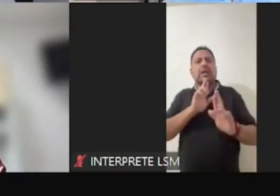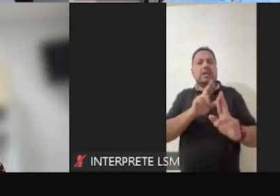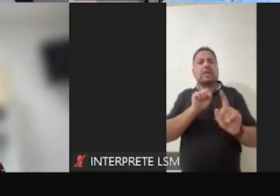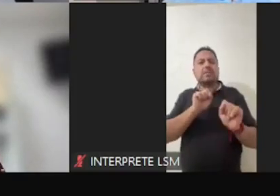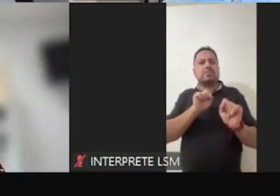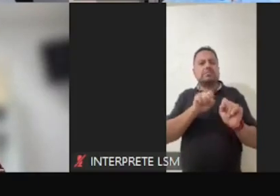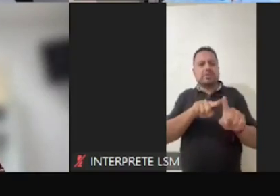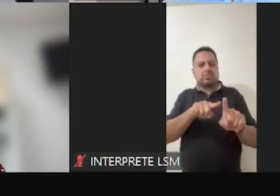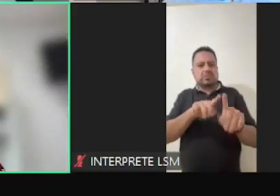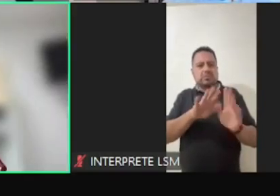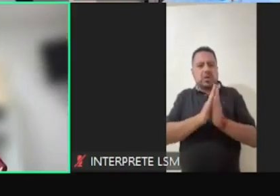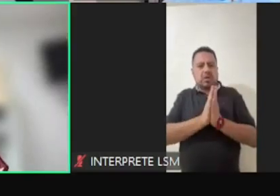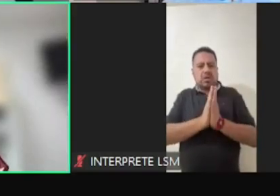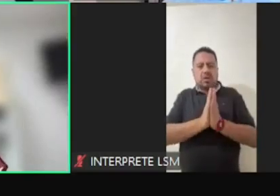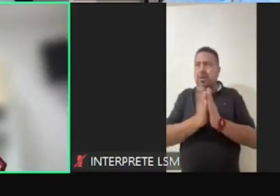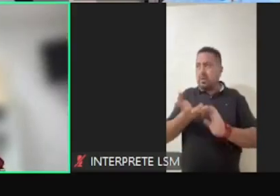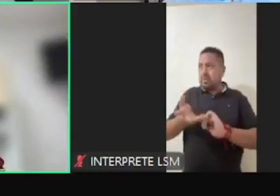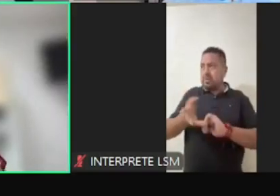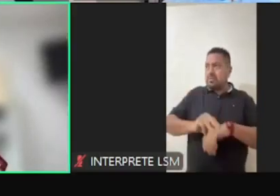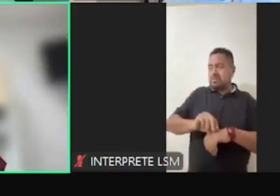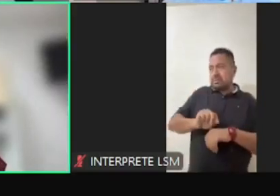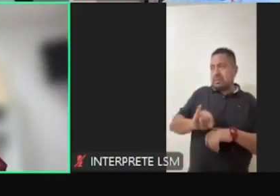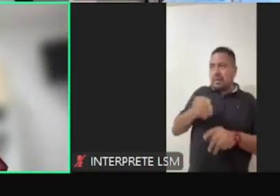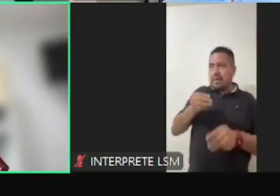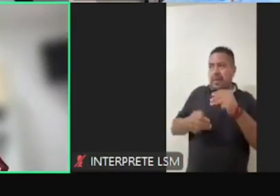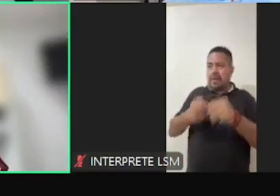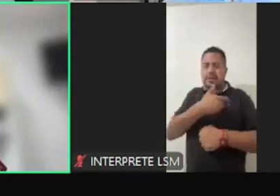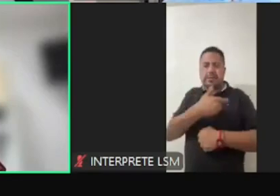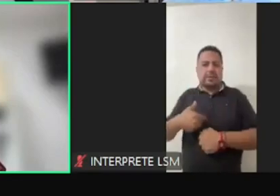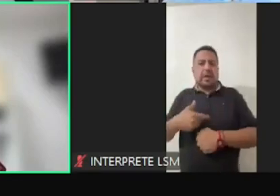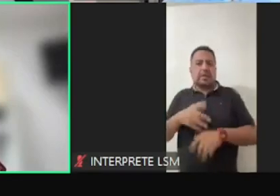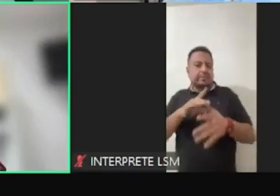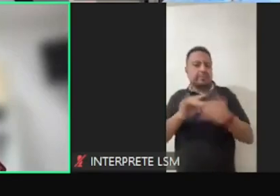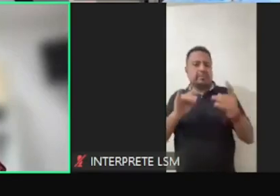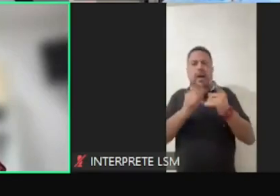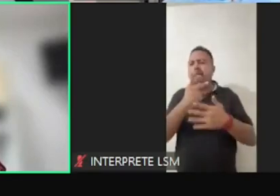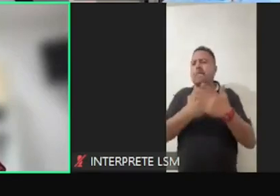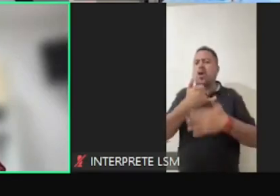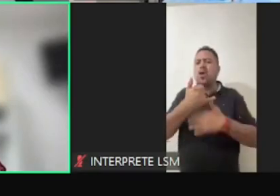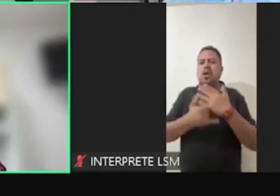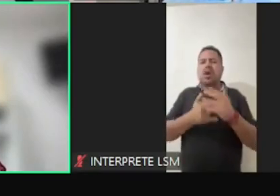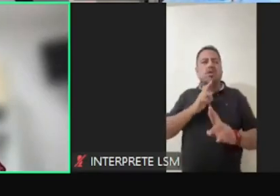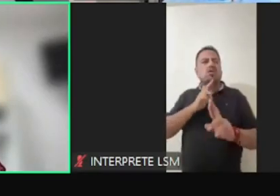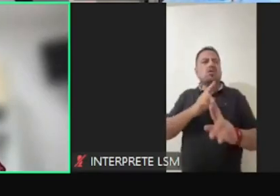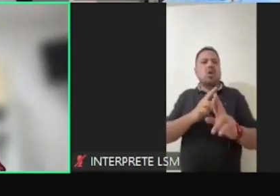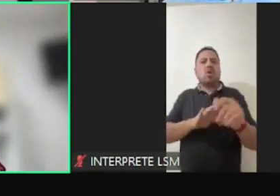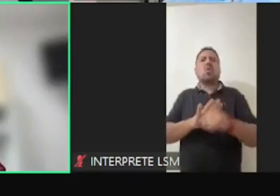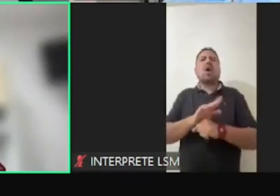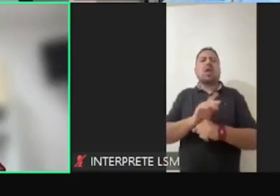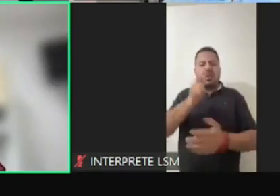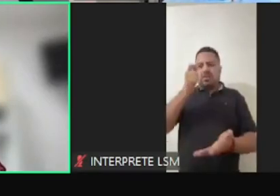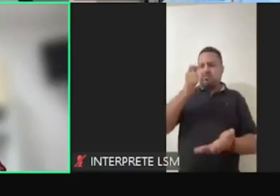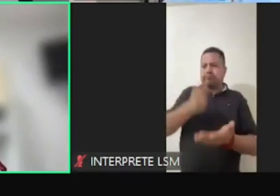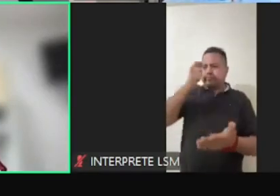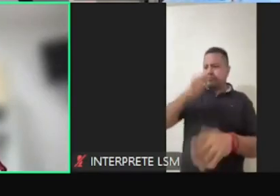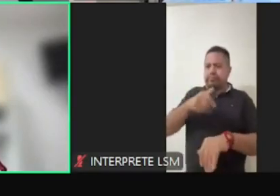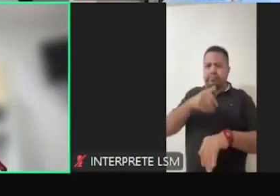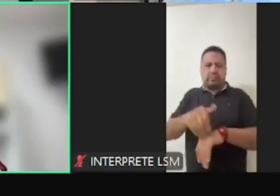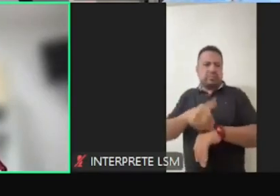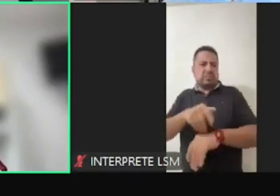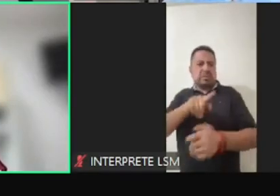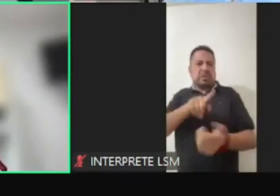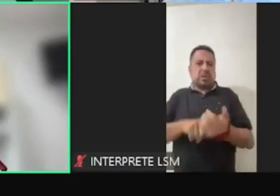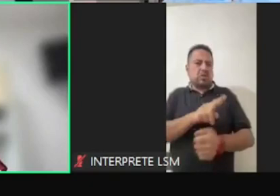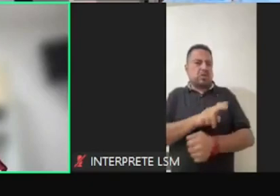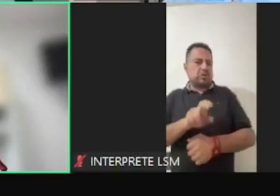mismo con su autorización magistrada presidenta doy cuenta con el proyecto de resolución que se dicta en el juicio electoral ciudadano